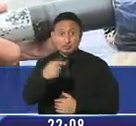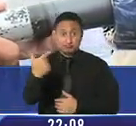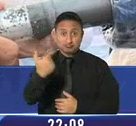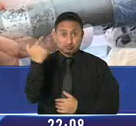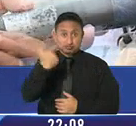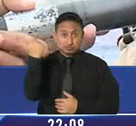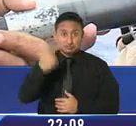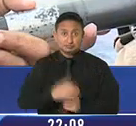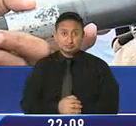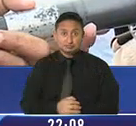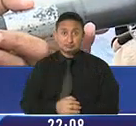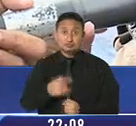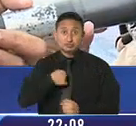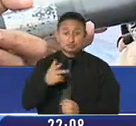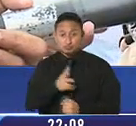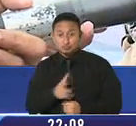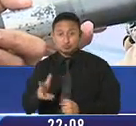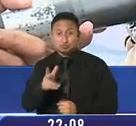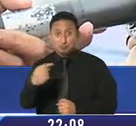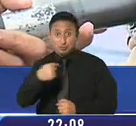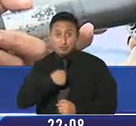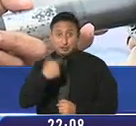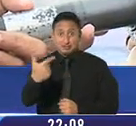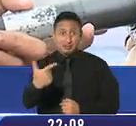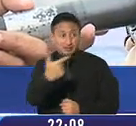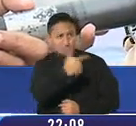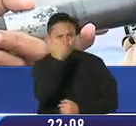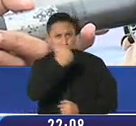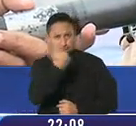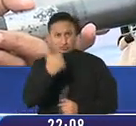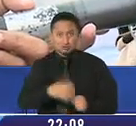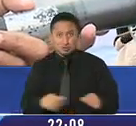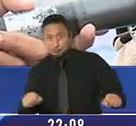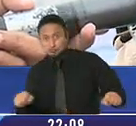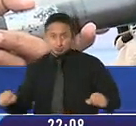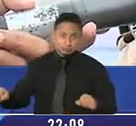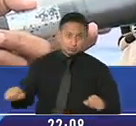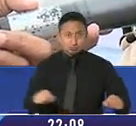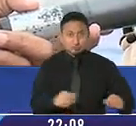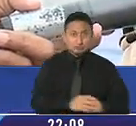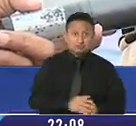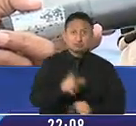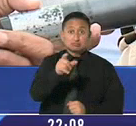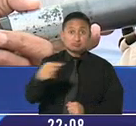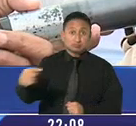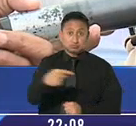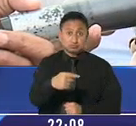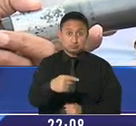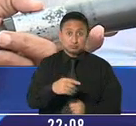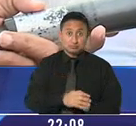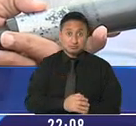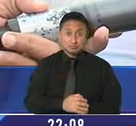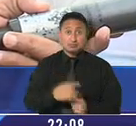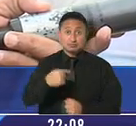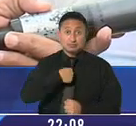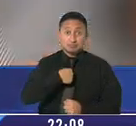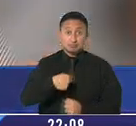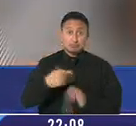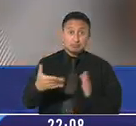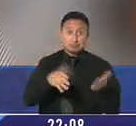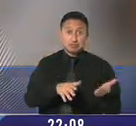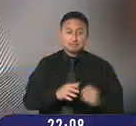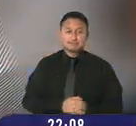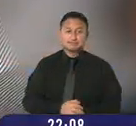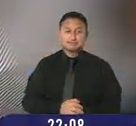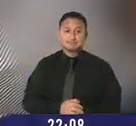disparar. A lo que le iba siguiendo, me continuaba disparando. La intención del ciudadano creo que era eliminarnos. De